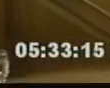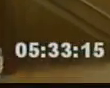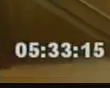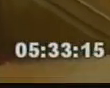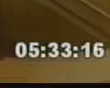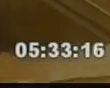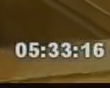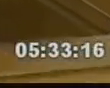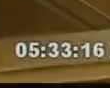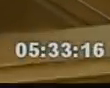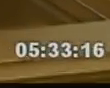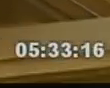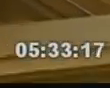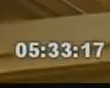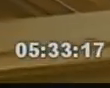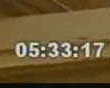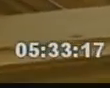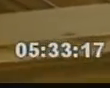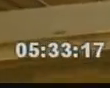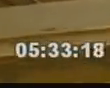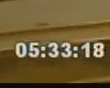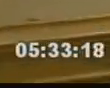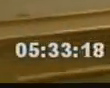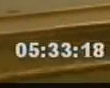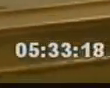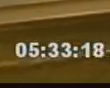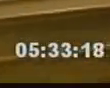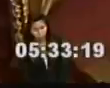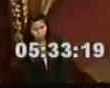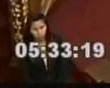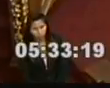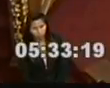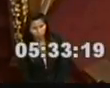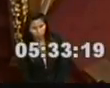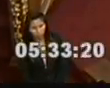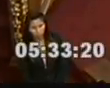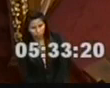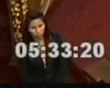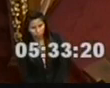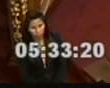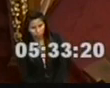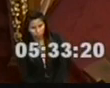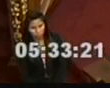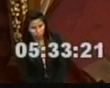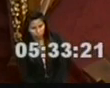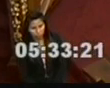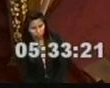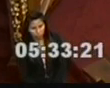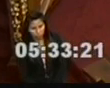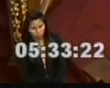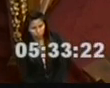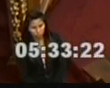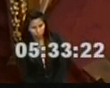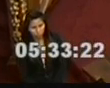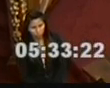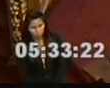la discapacidad como un eje transversal a nuestra nueva Constitución. Bienvenido a este debate porque sin duda es trascendental para el